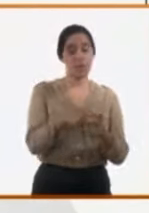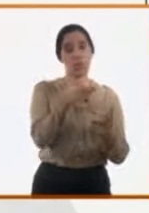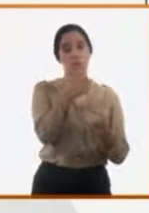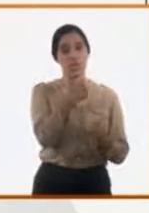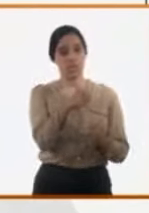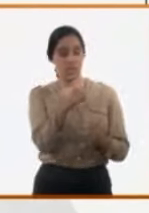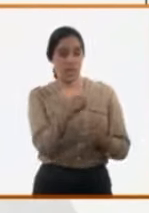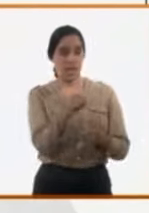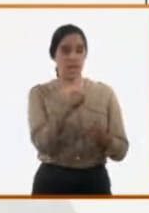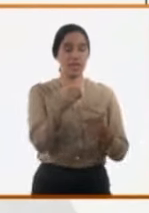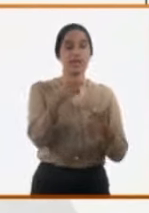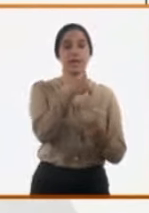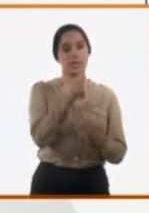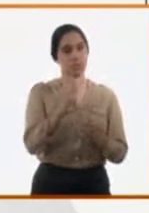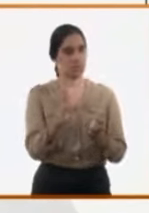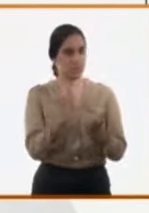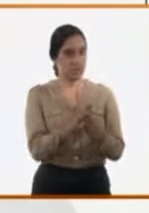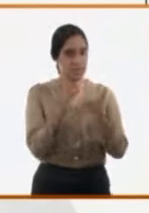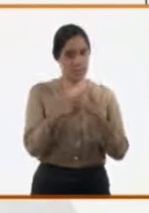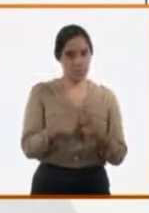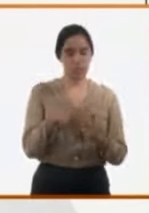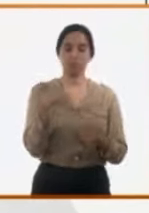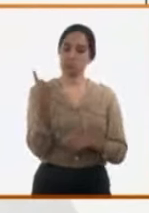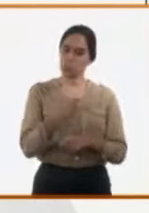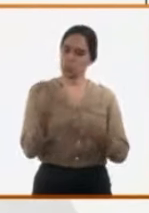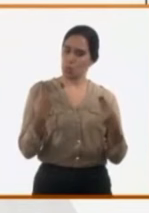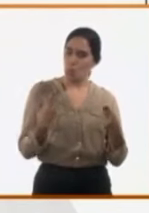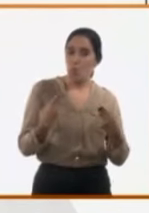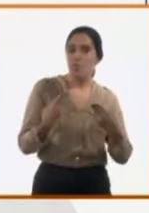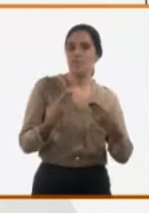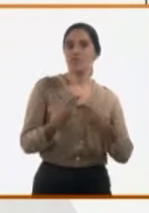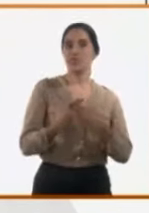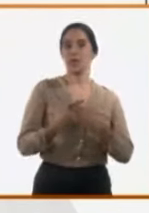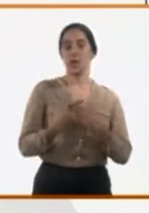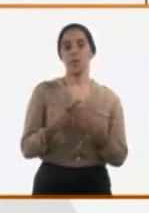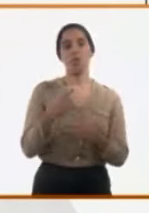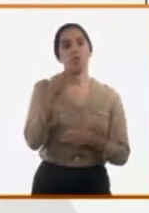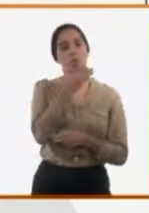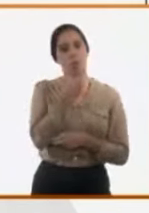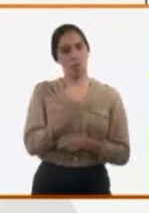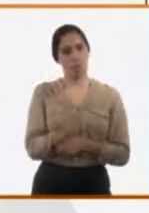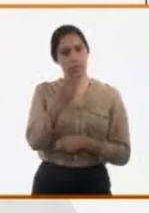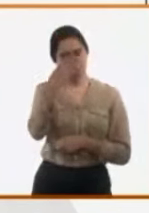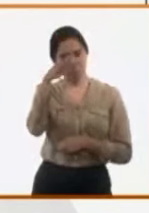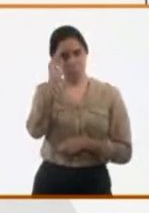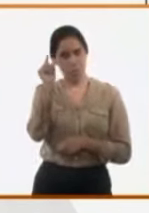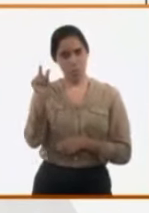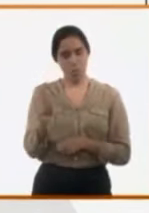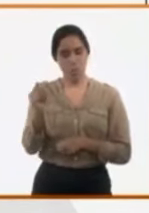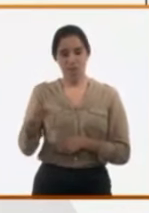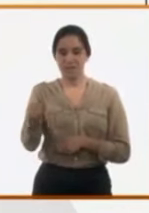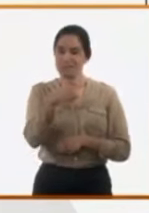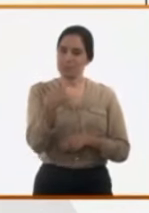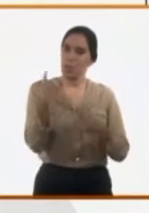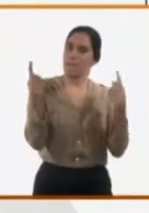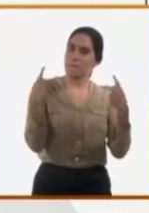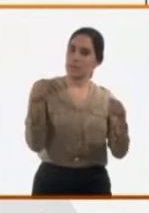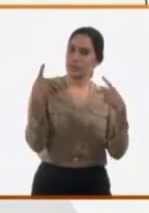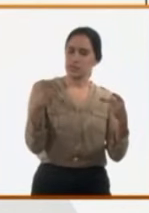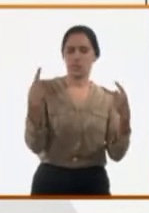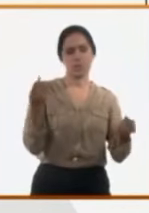que los jóvenes cubanos tengan ese mismo impeto ese mismo deseo el país Apuesta por ellos le da la